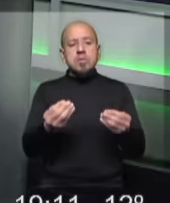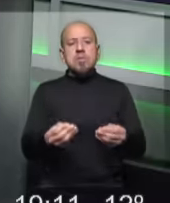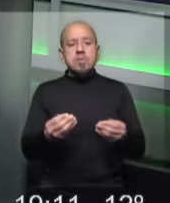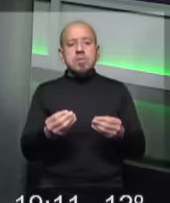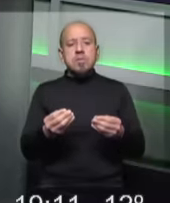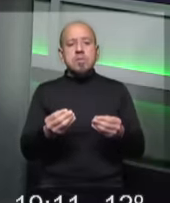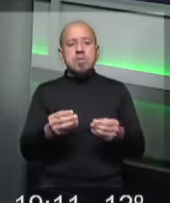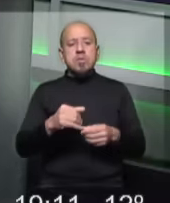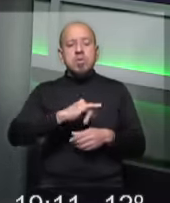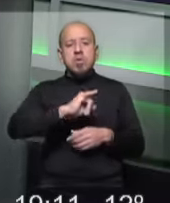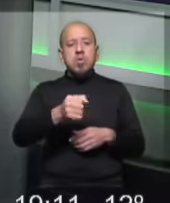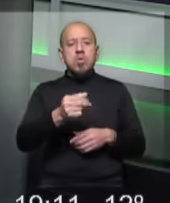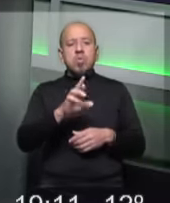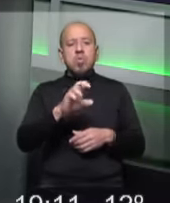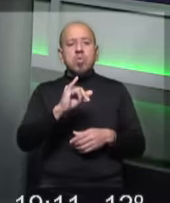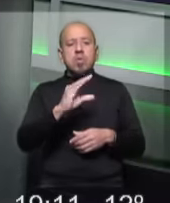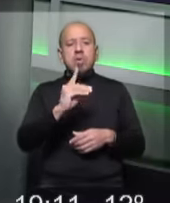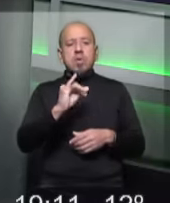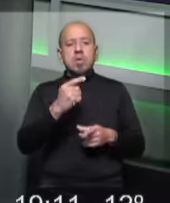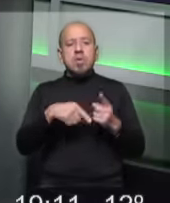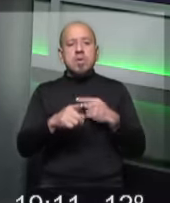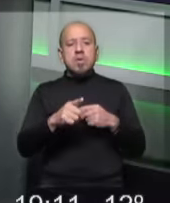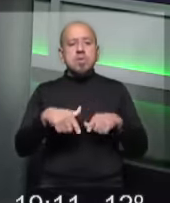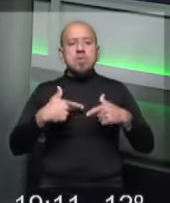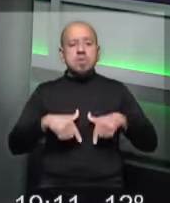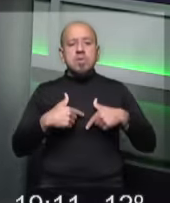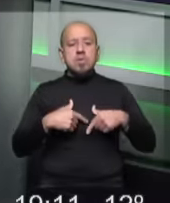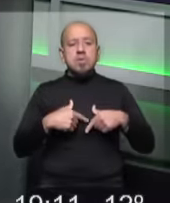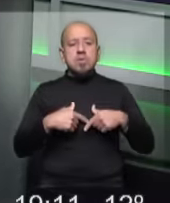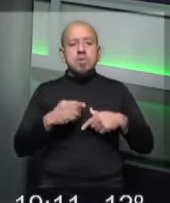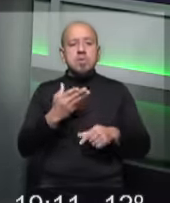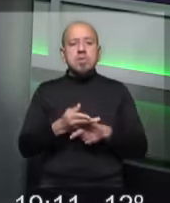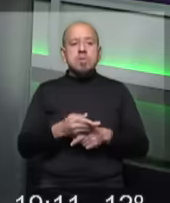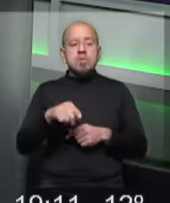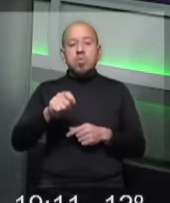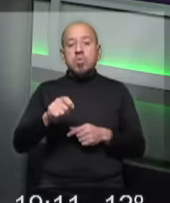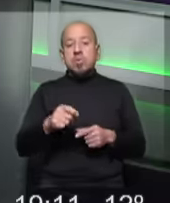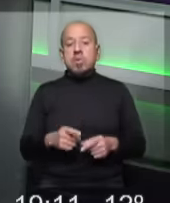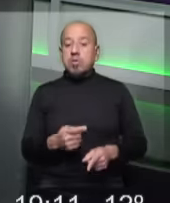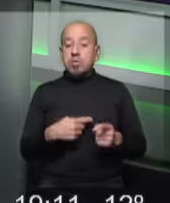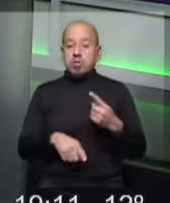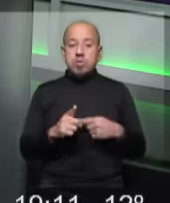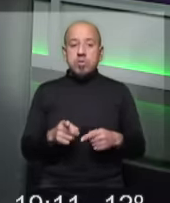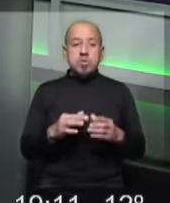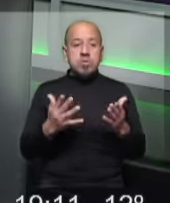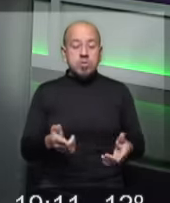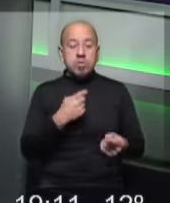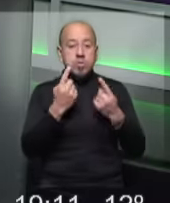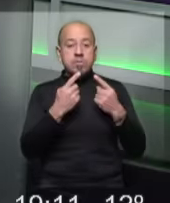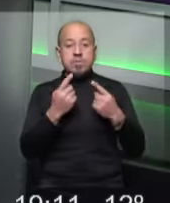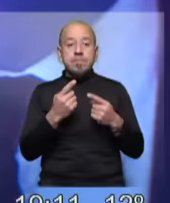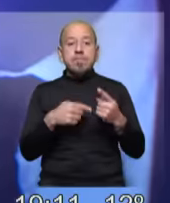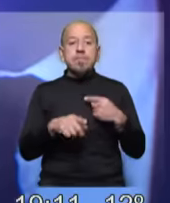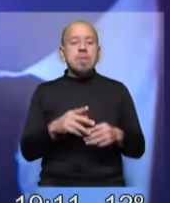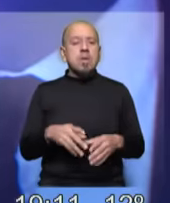de jurídica del Ministerio de Relaciones Exteriores a solicitud de la justicia. Uh-huh. Entonces, es una conversación que se basa en